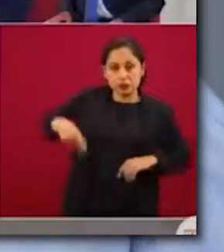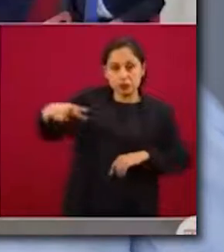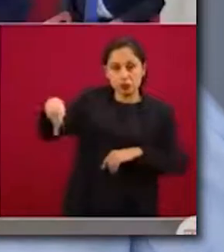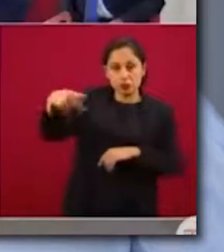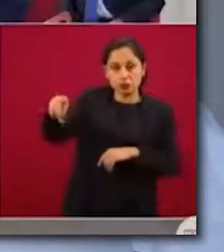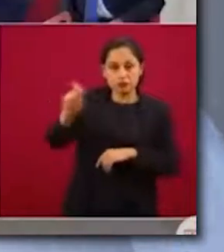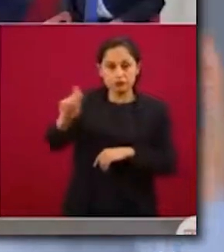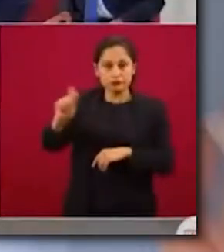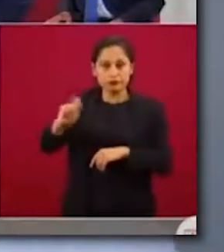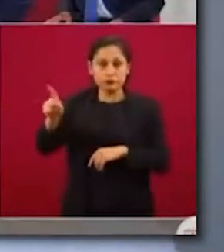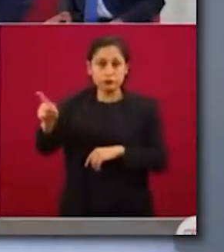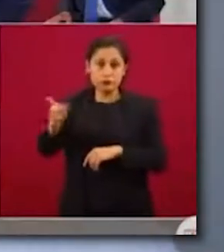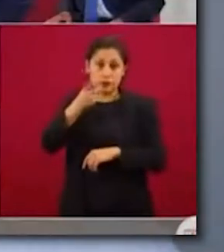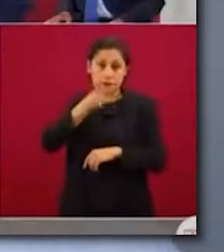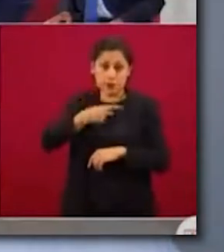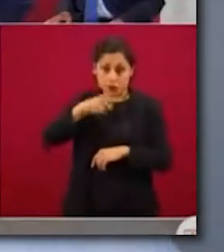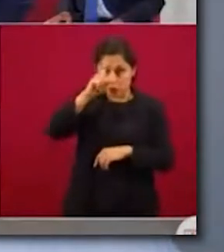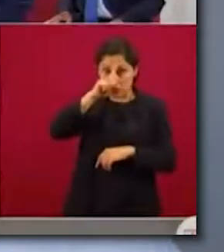¿Eh?